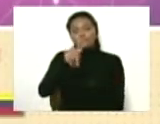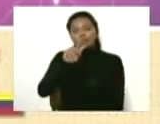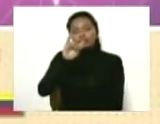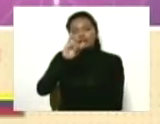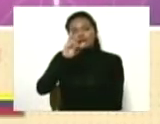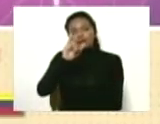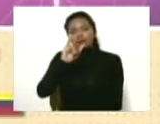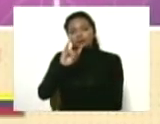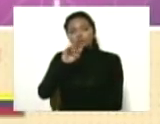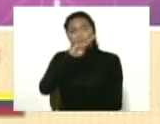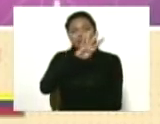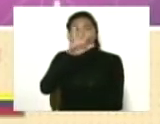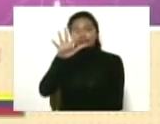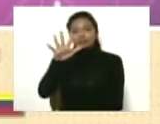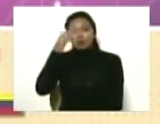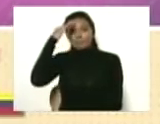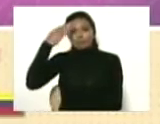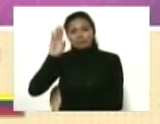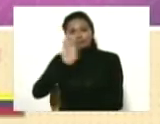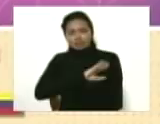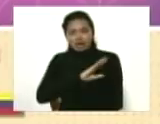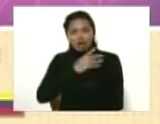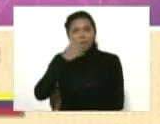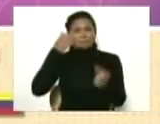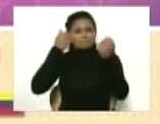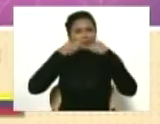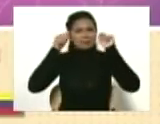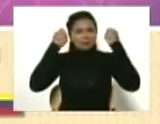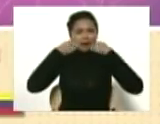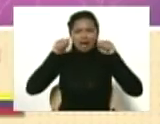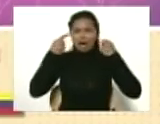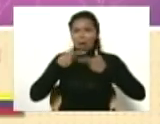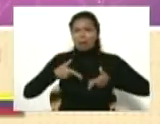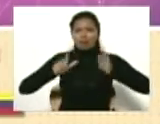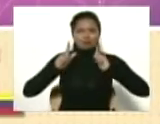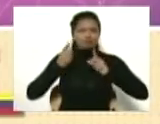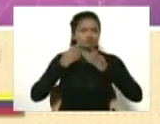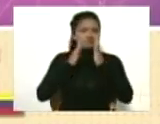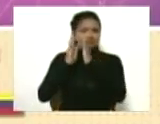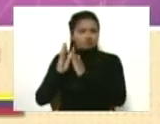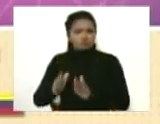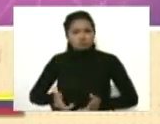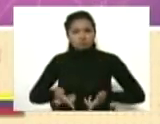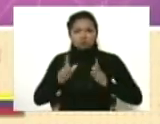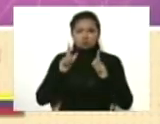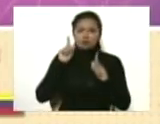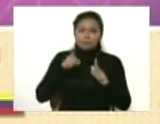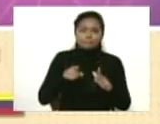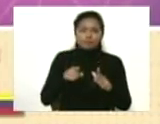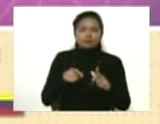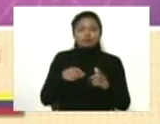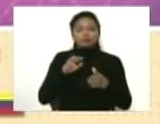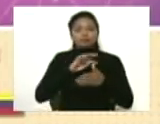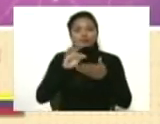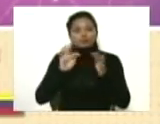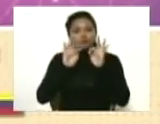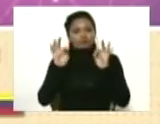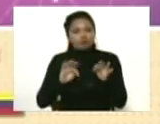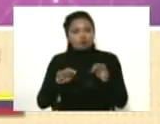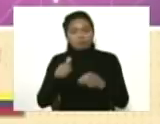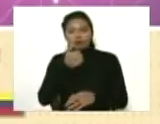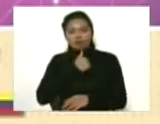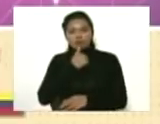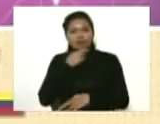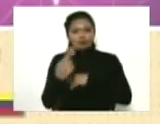por 45 milicianos preparados, entrenados y organizados en el método táctico de